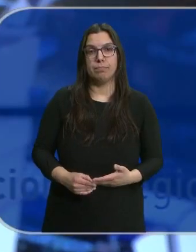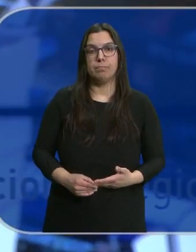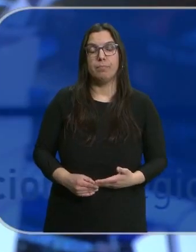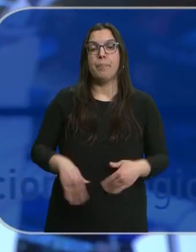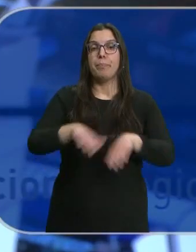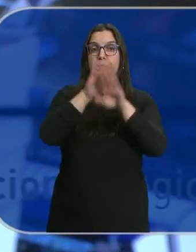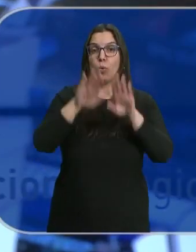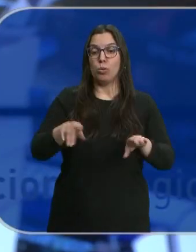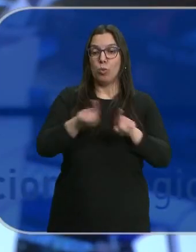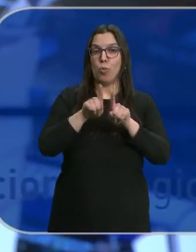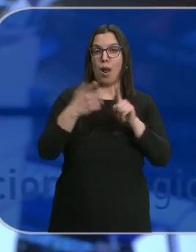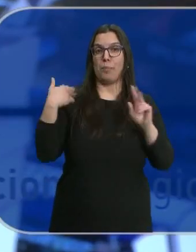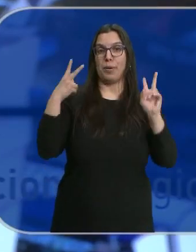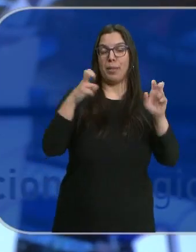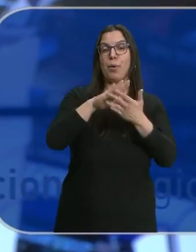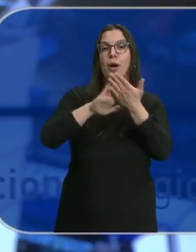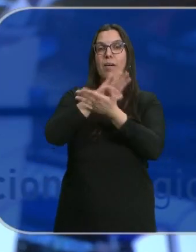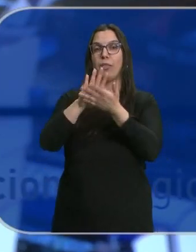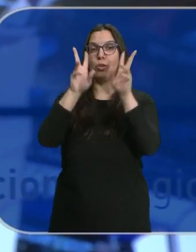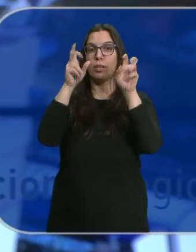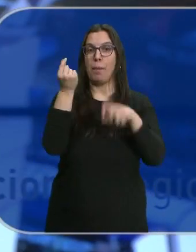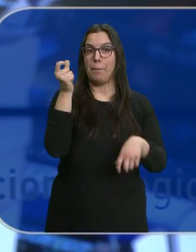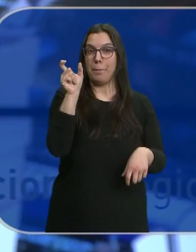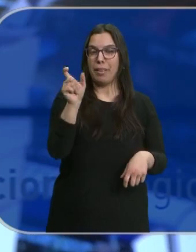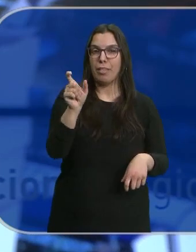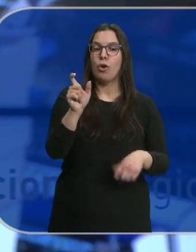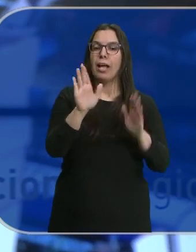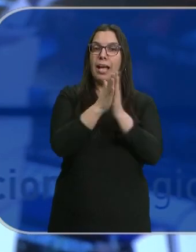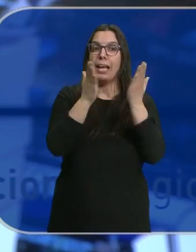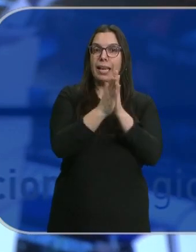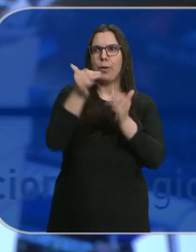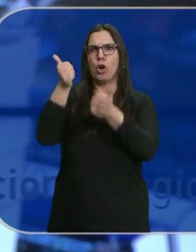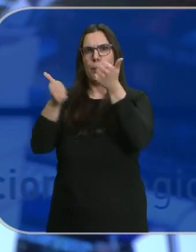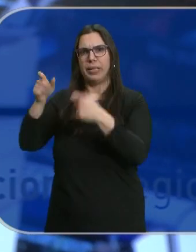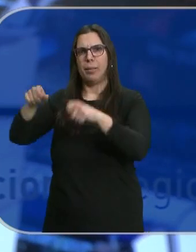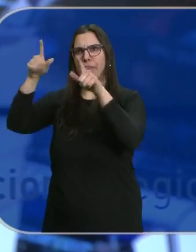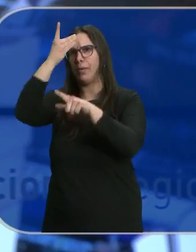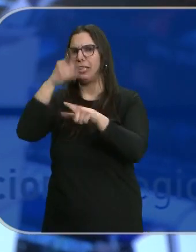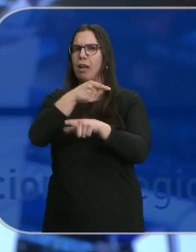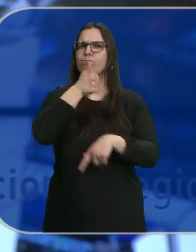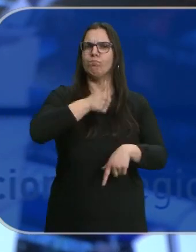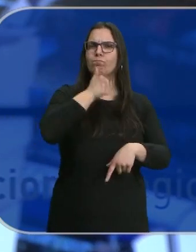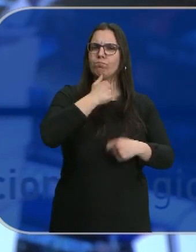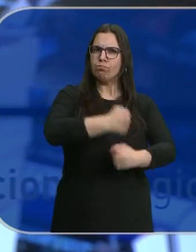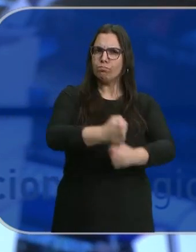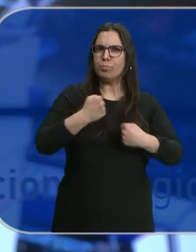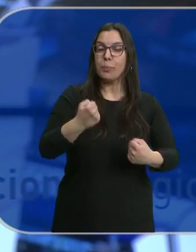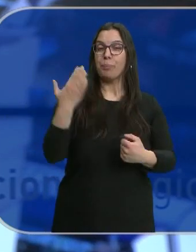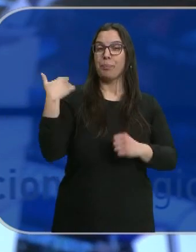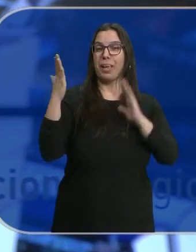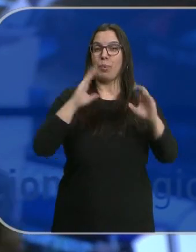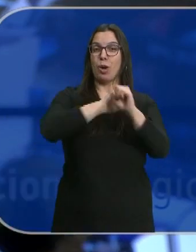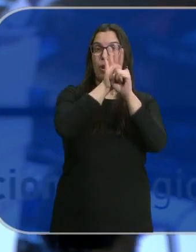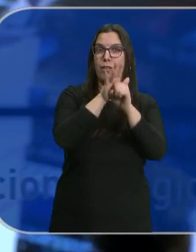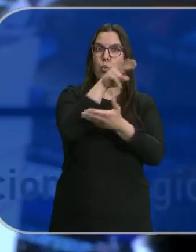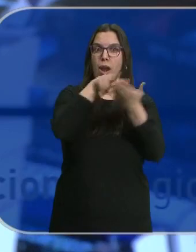Y terminamos como empezamos, hablándoles de los precios. El libro resiste a la competencia de las plataformas digitales. Los lectores que recuperó y despertó la